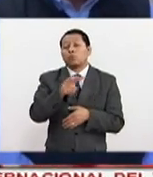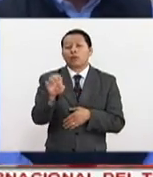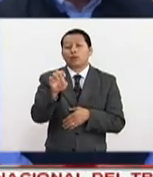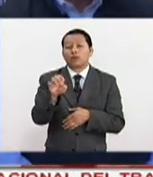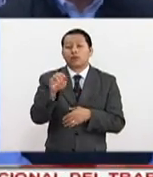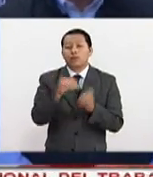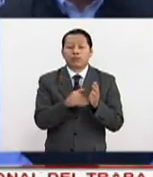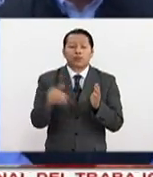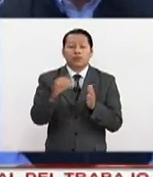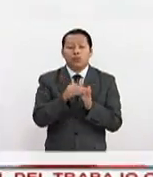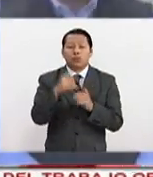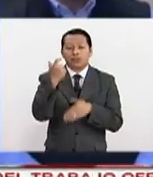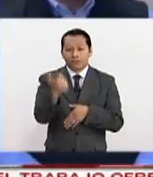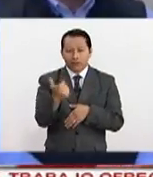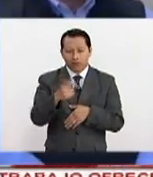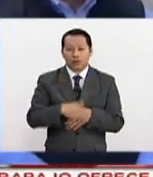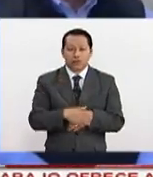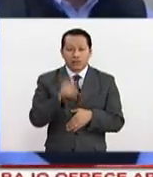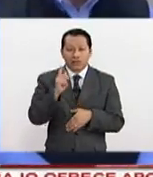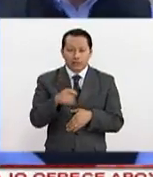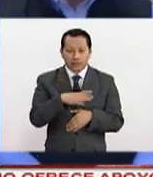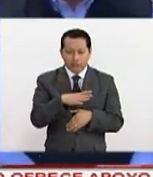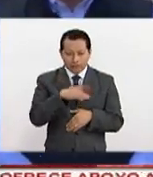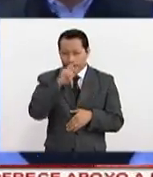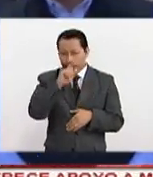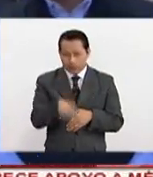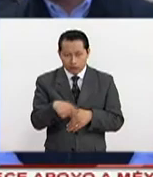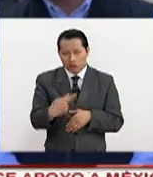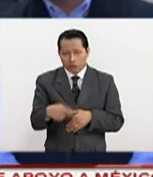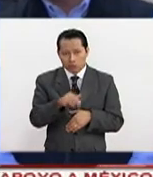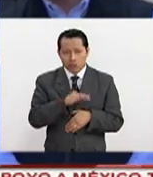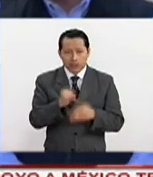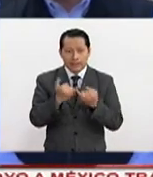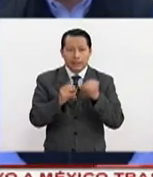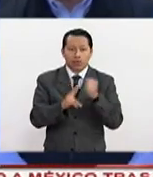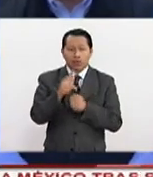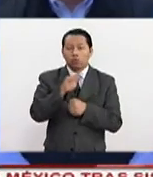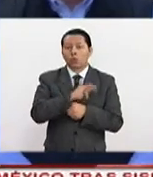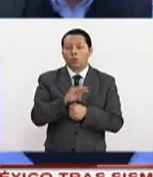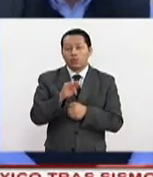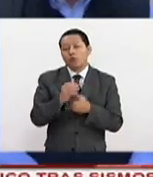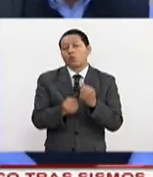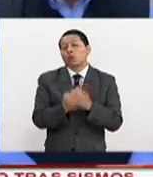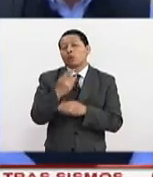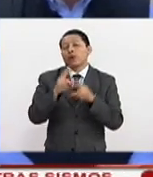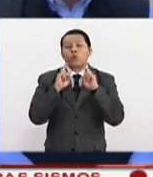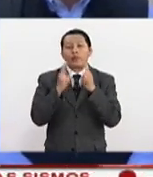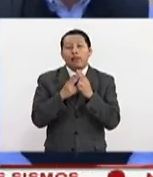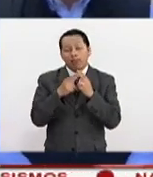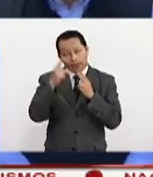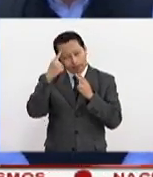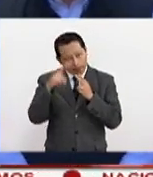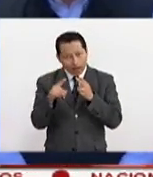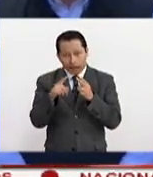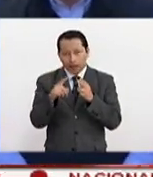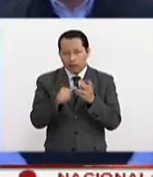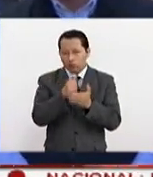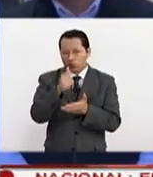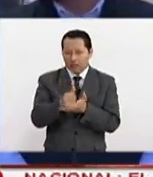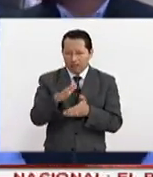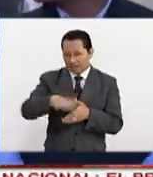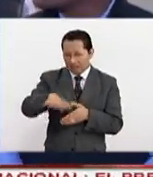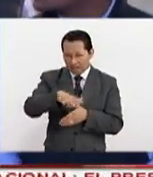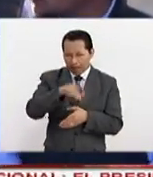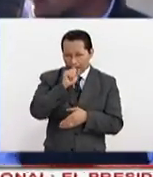1.400 millones de pesos. Estaremos aquí también para inaugurar una nueva unidad médica familiar en la ciudad Audi